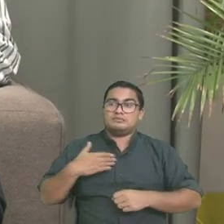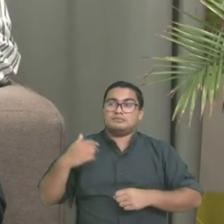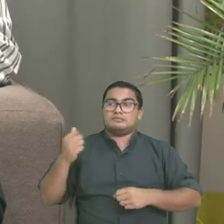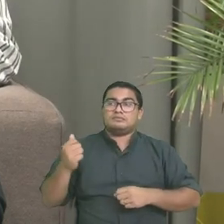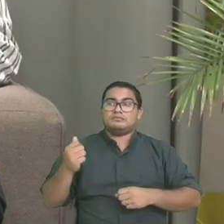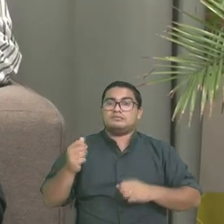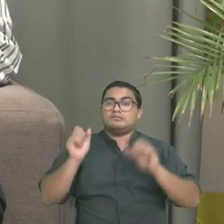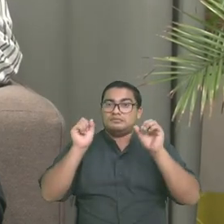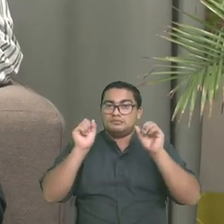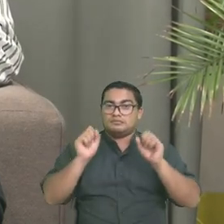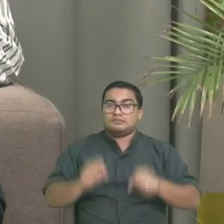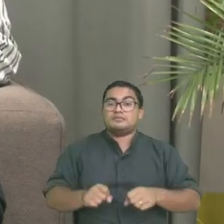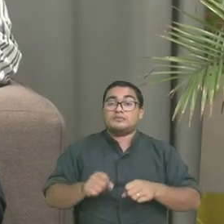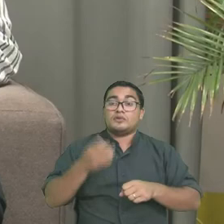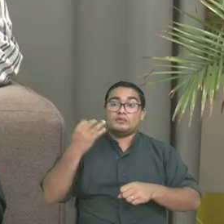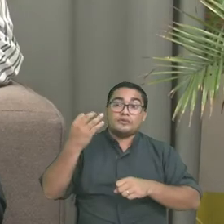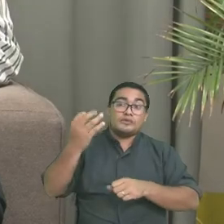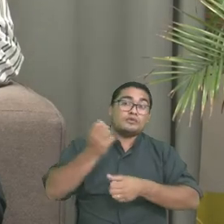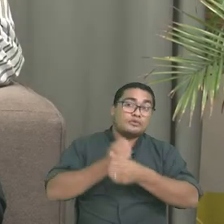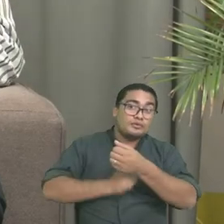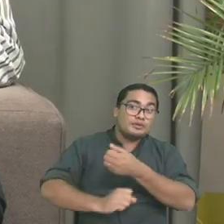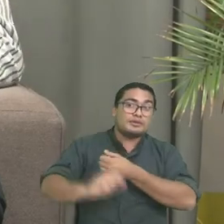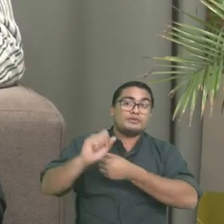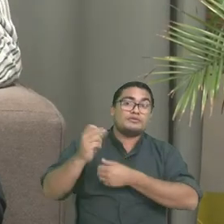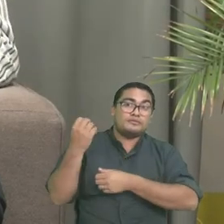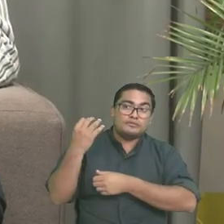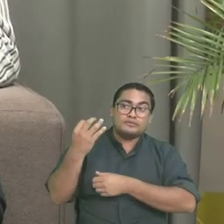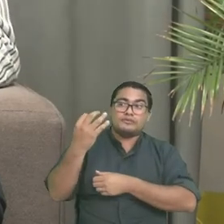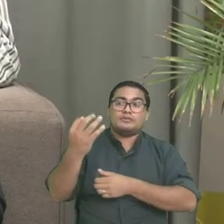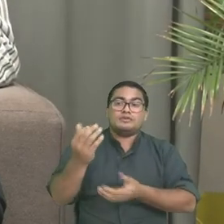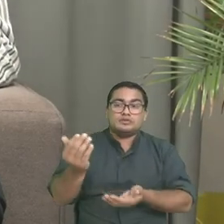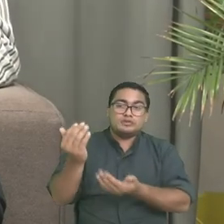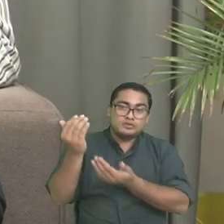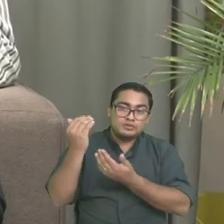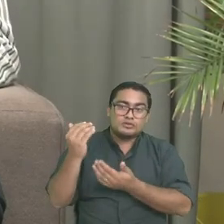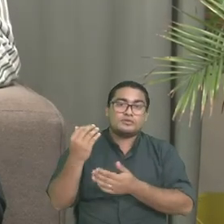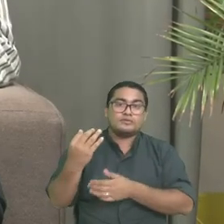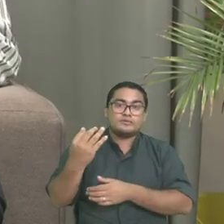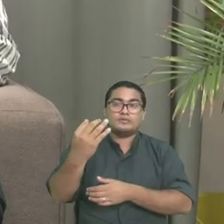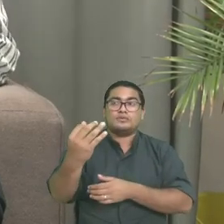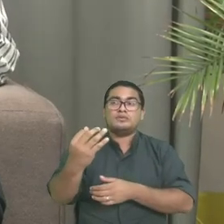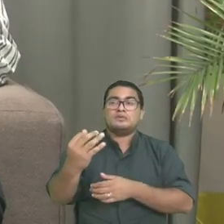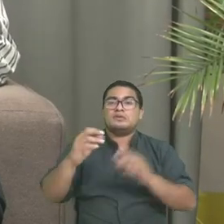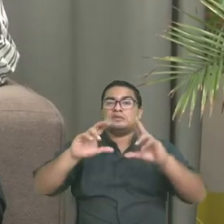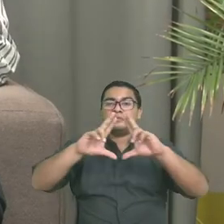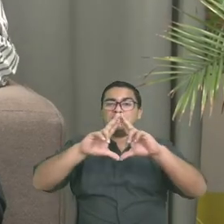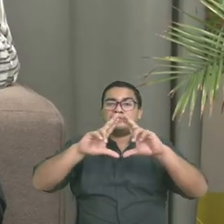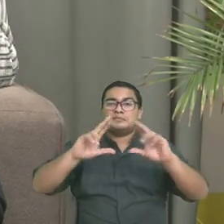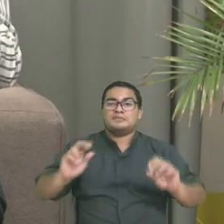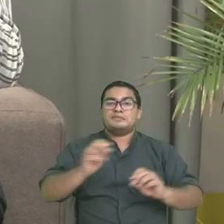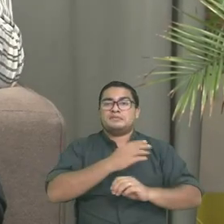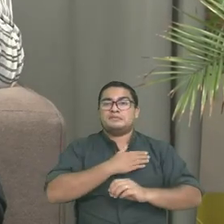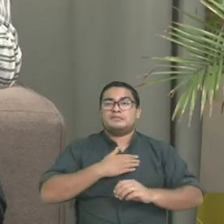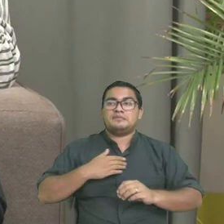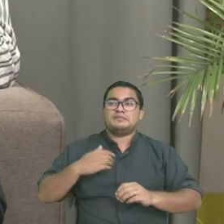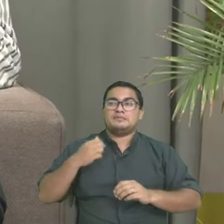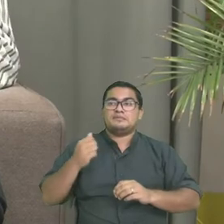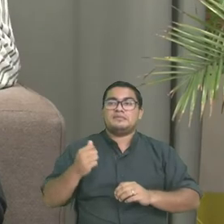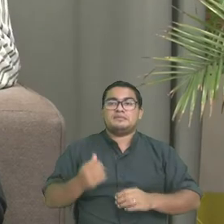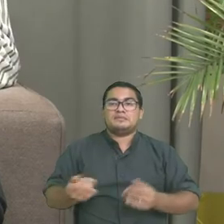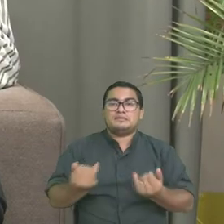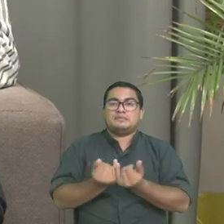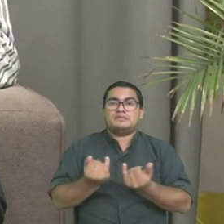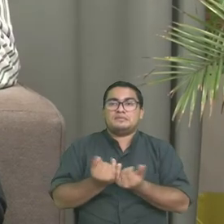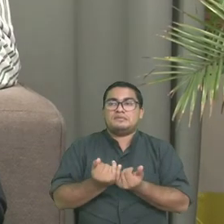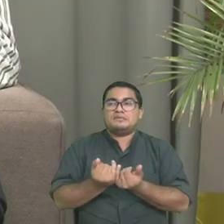para que podamos heredarle a nuestros hijos, a nuestros nietos, el día de mañana una Nicaragua mejor, como lo estamos